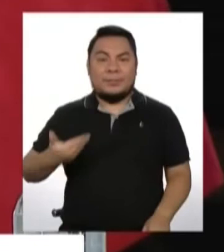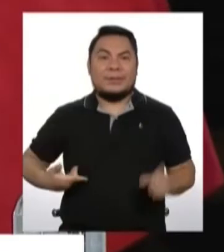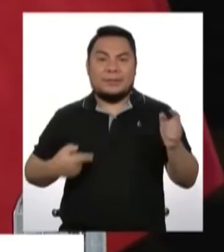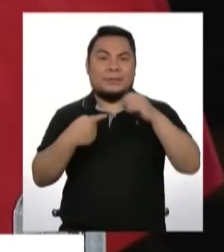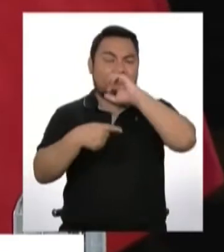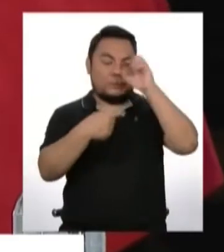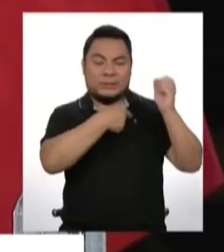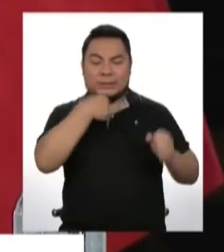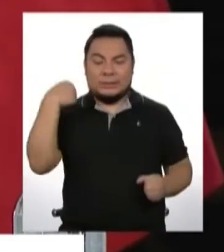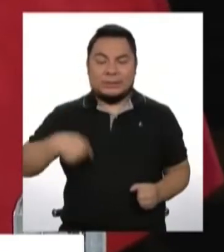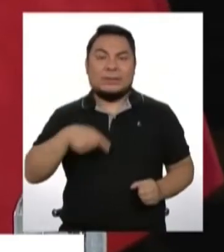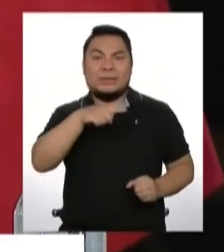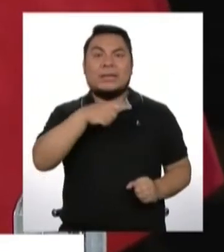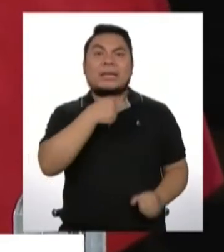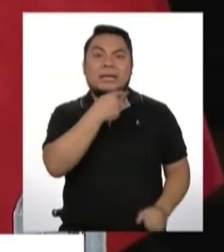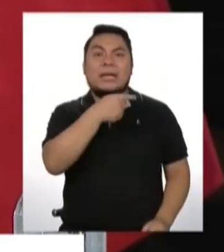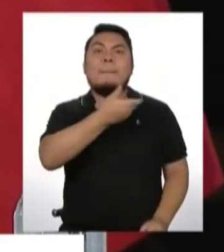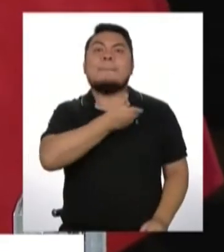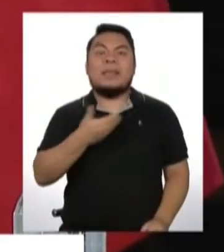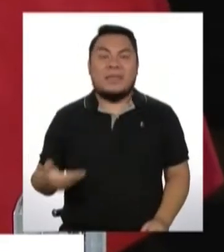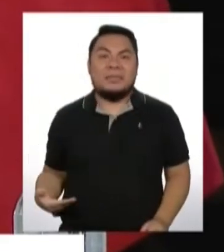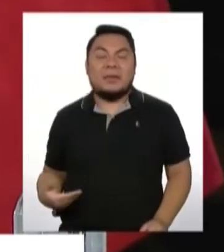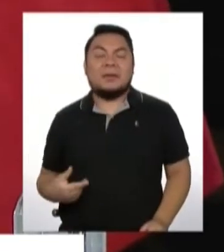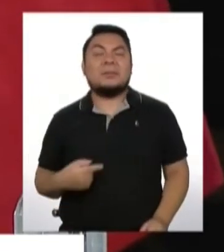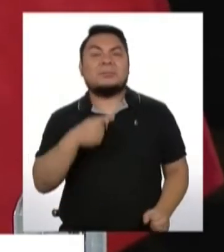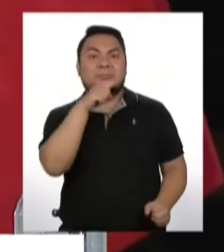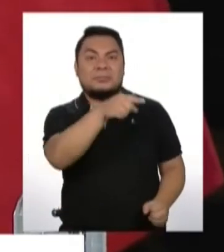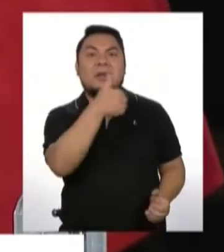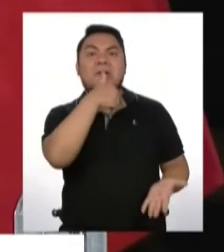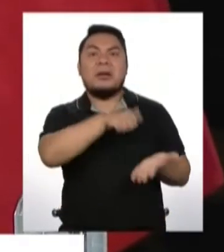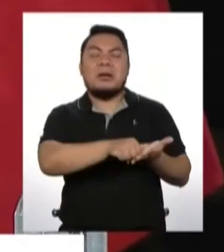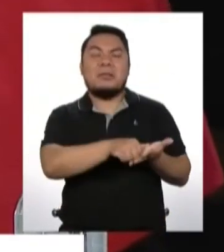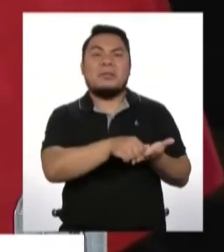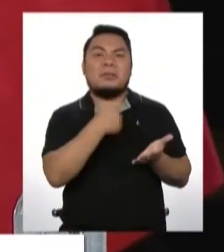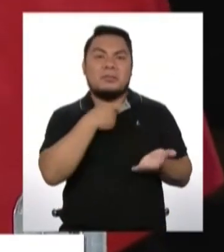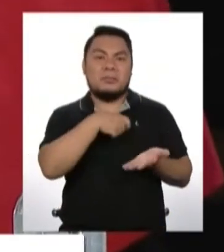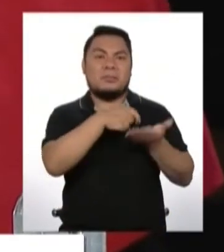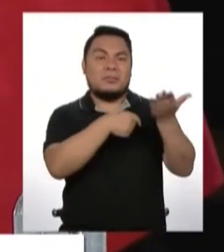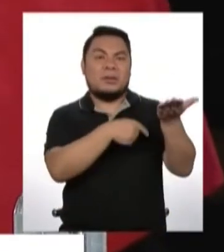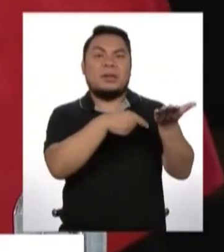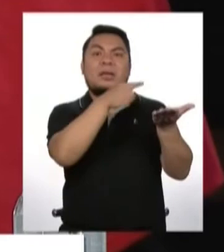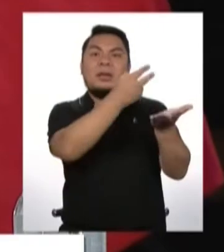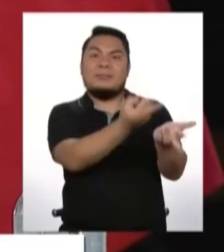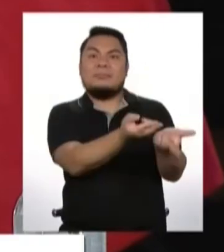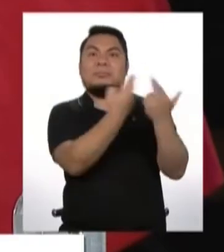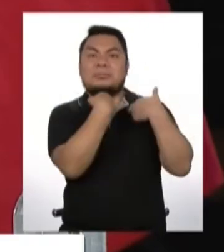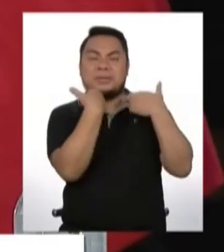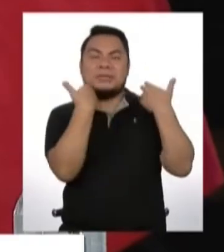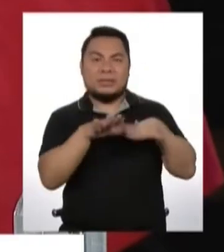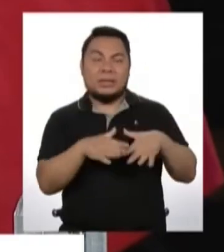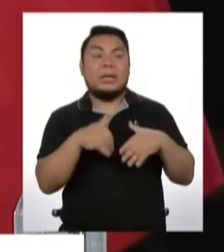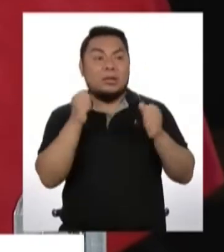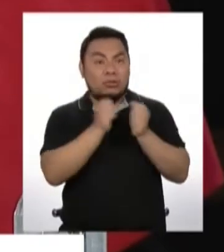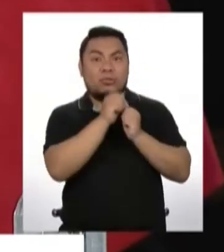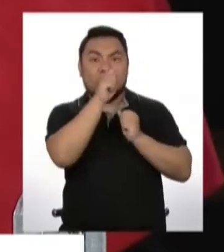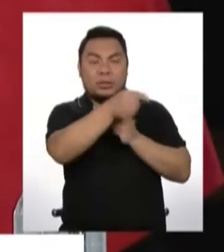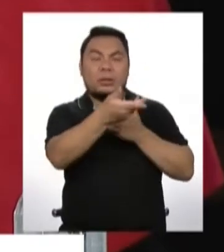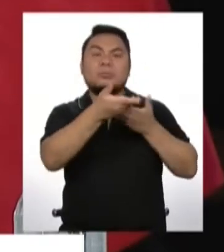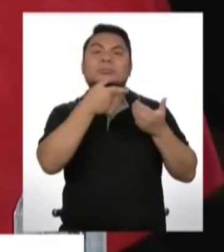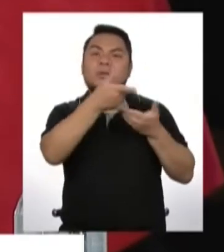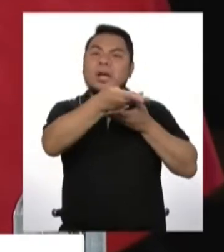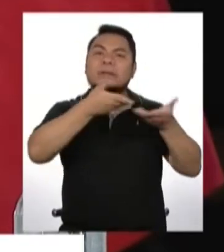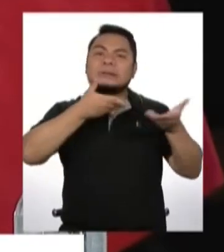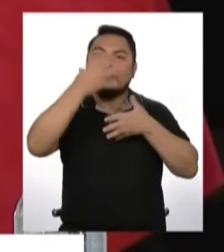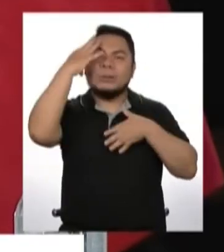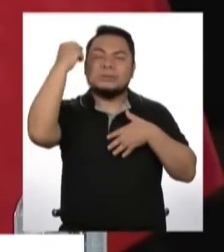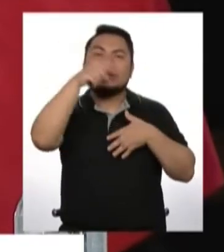Jinping, presidente de China, y con él estamos coordinando para un intercambio de experiencias y